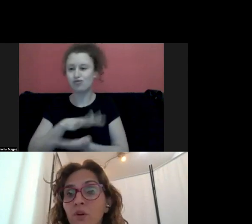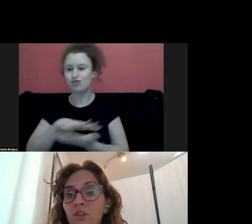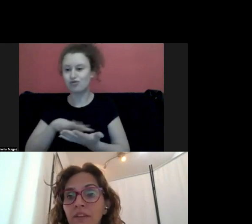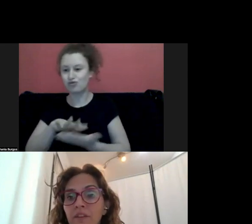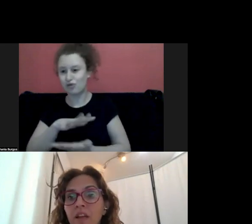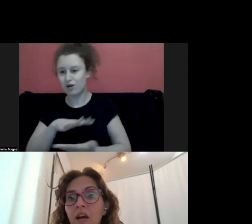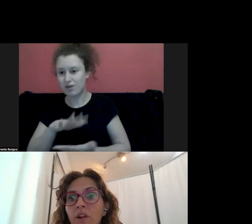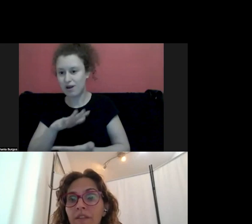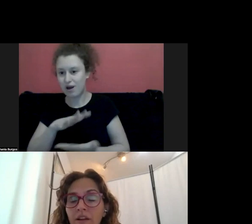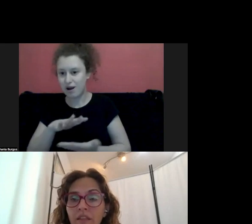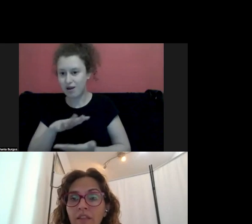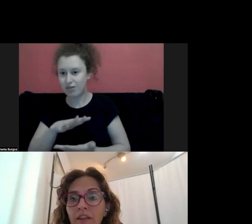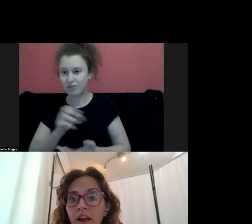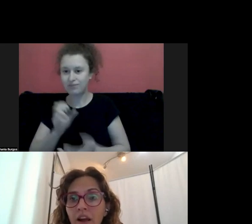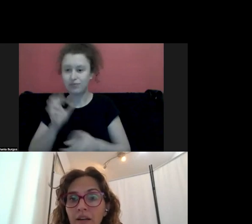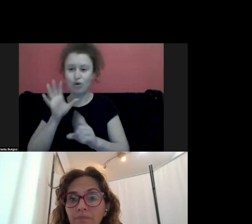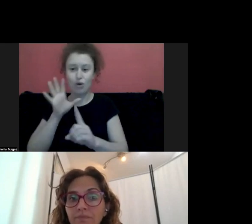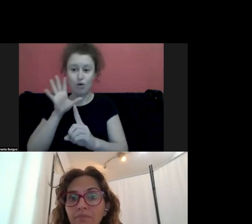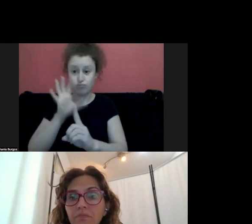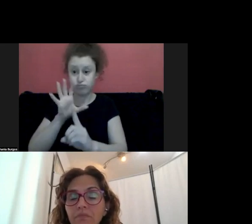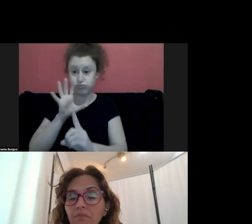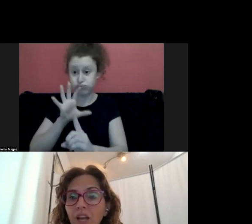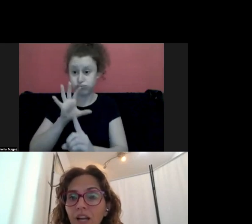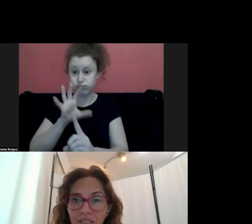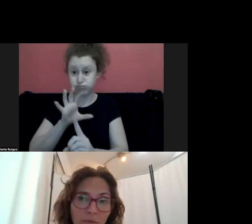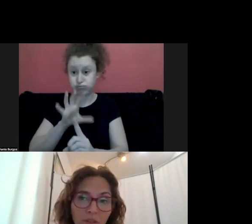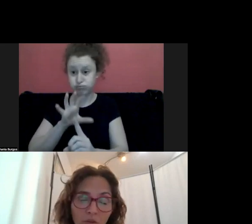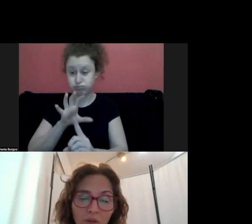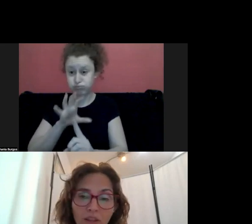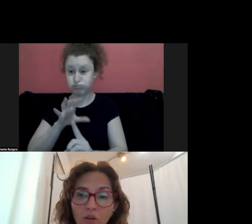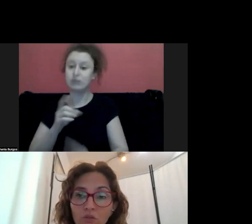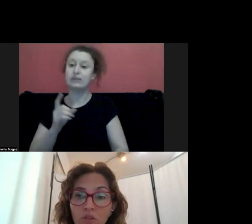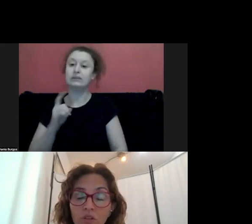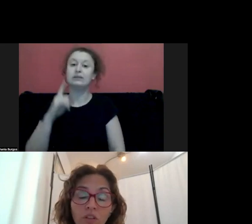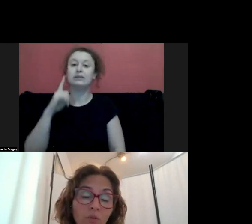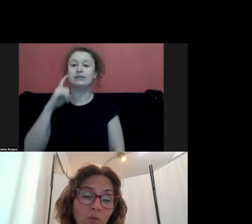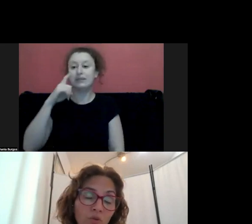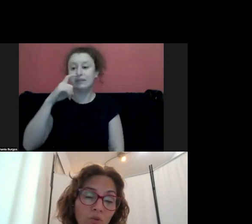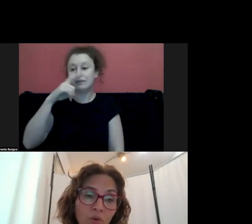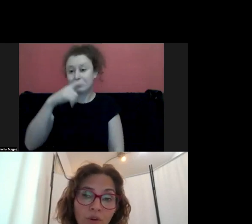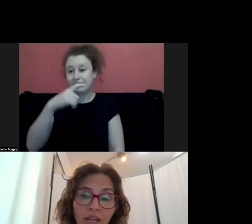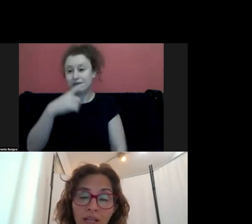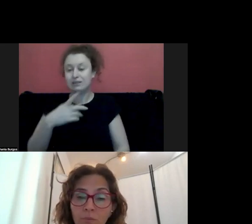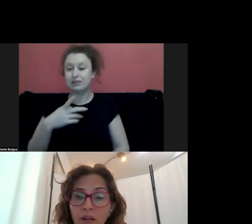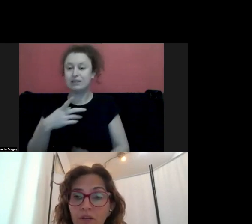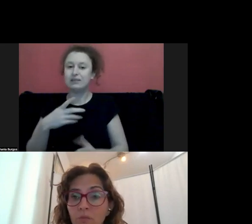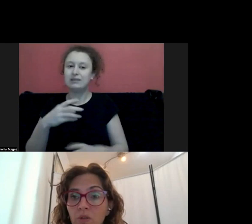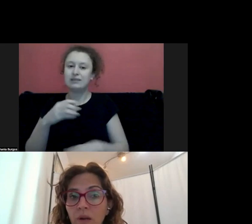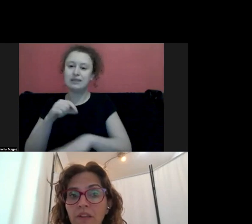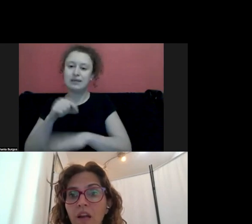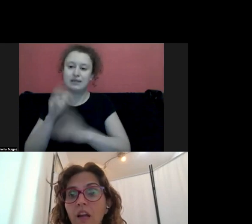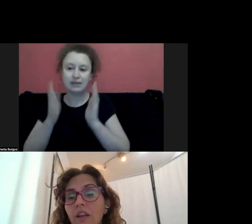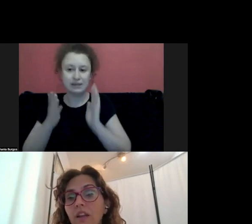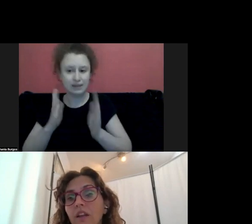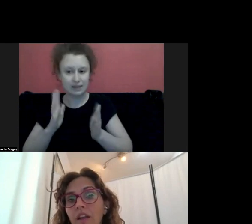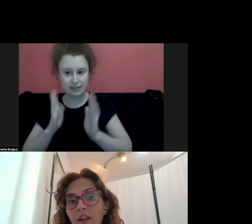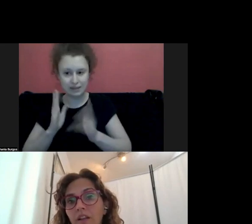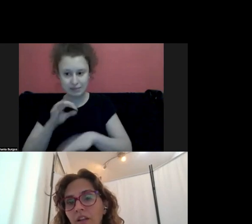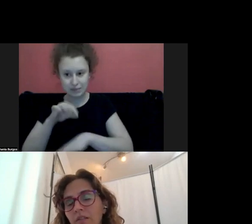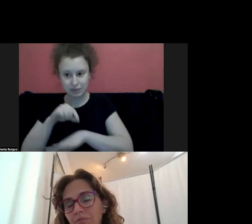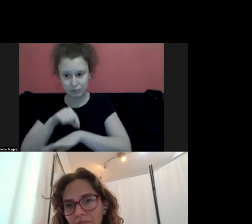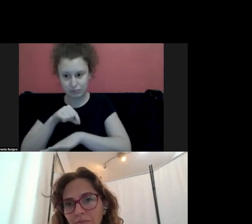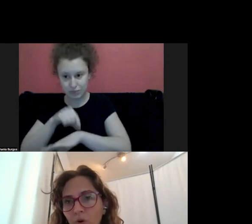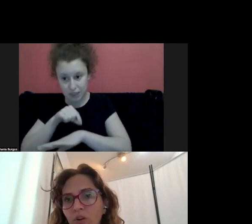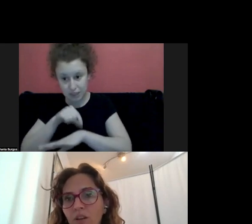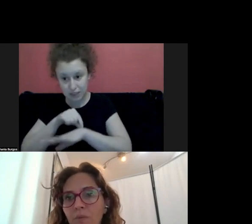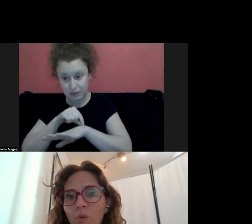dificultades importantes a la hora de acceder a tratamientos médicos, incluso en un país como España, en el